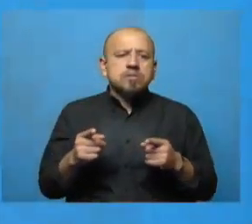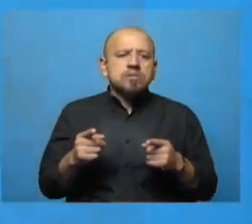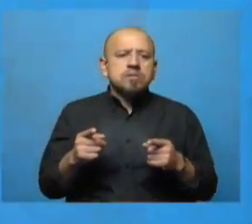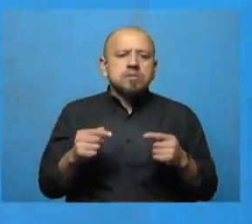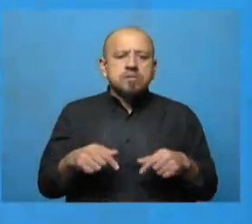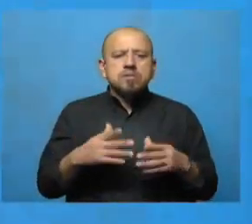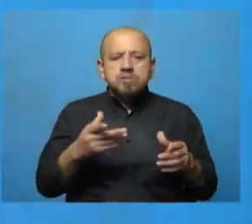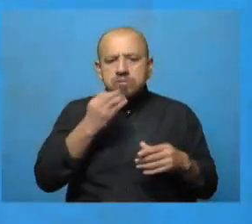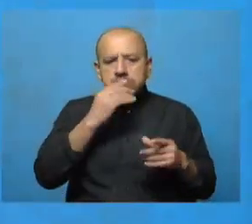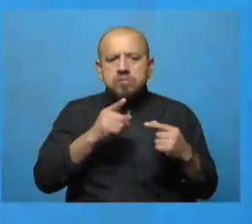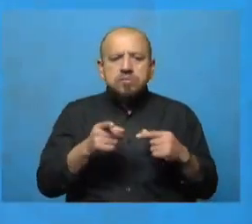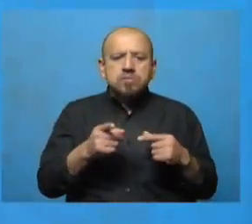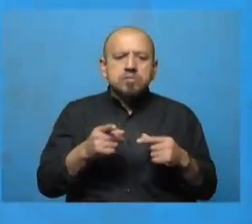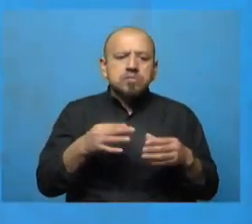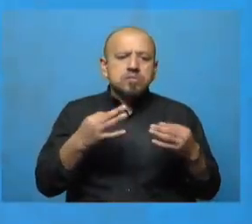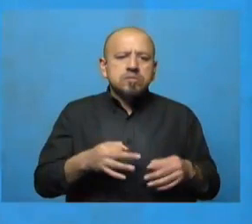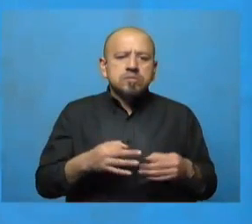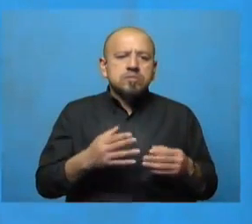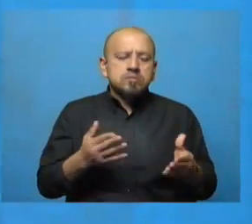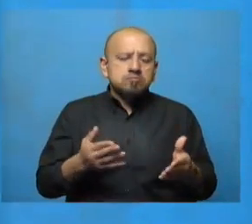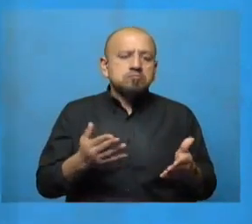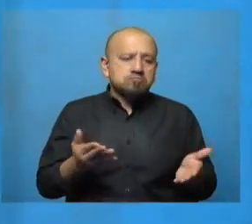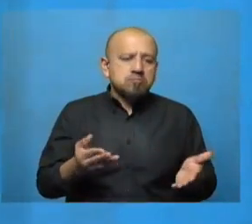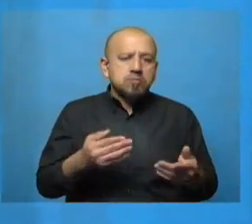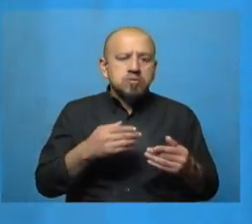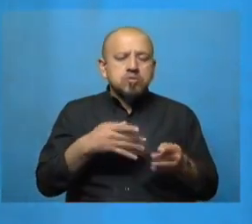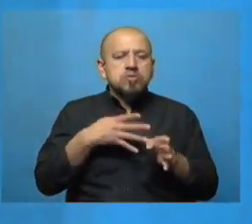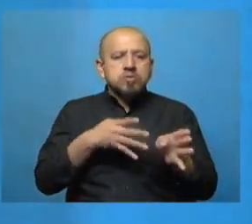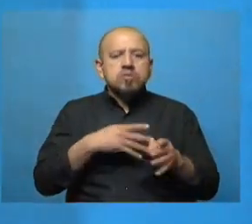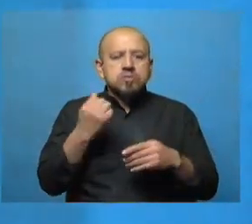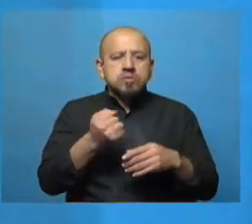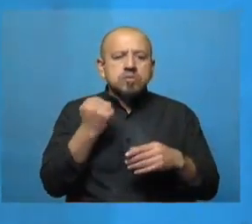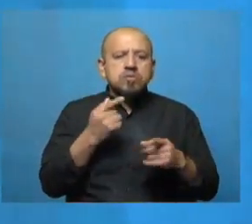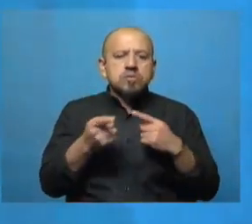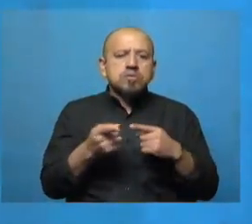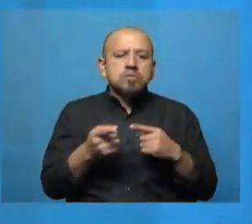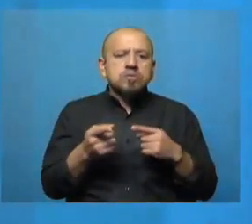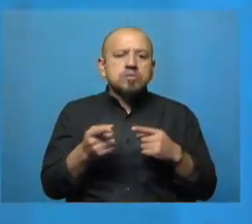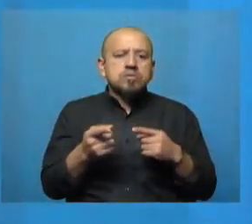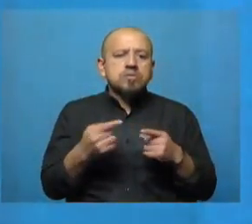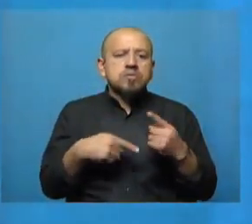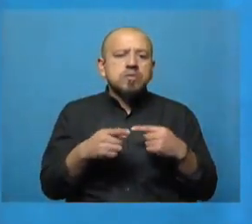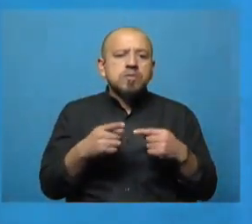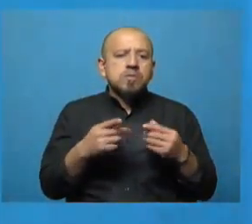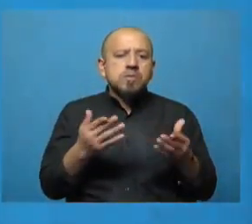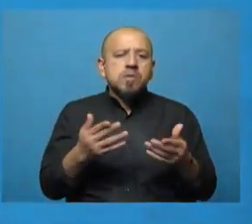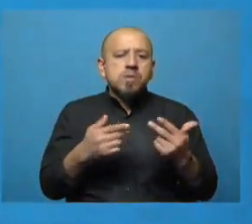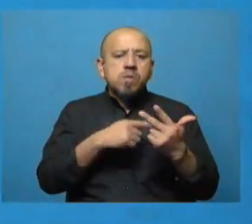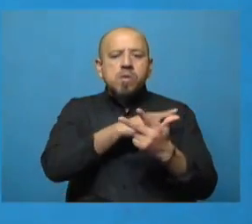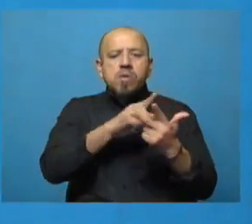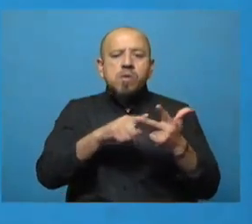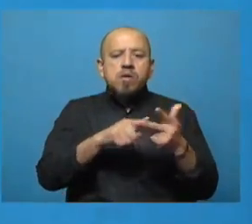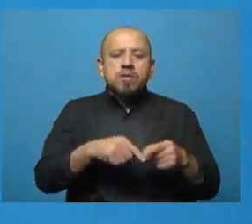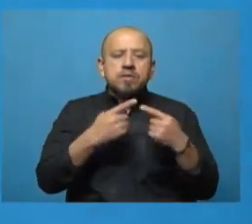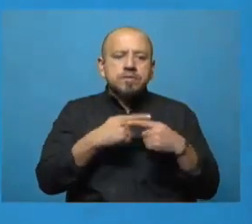Está bueno la verdad que fuese un desafío que vos las miradas para tres distintos